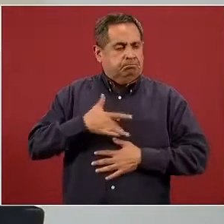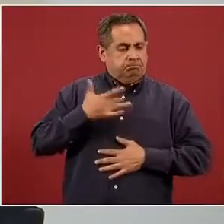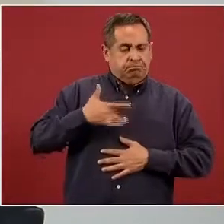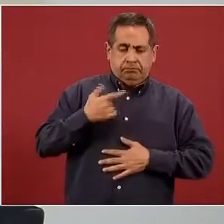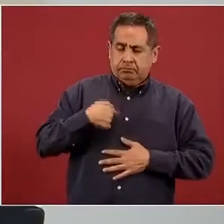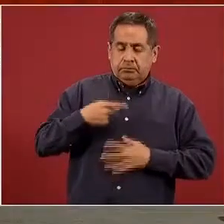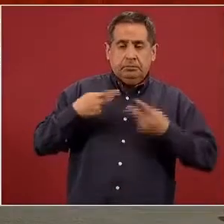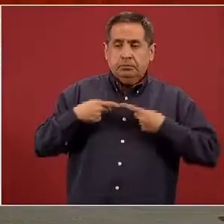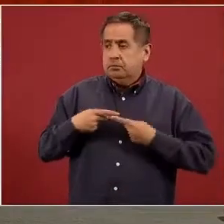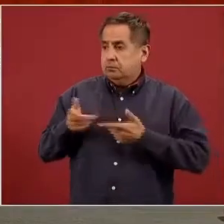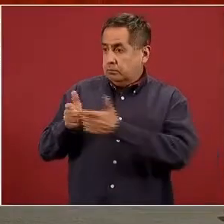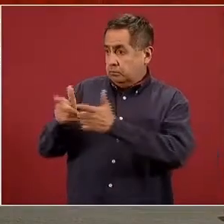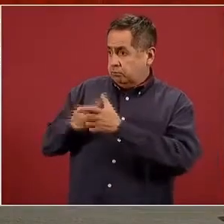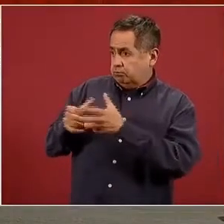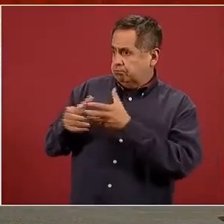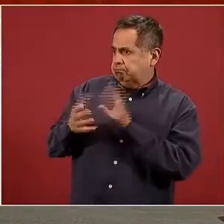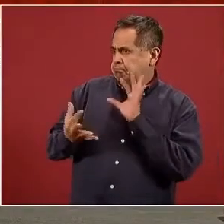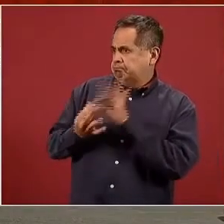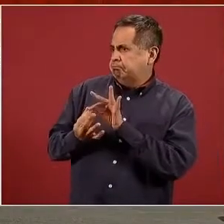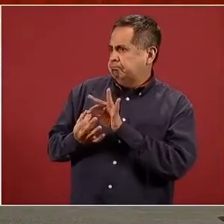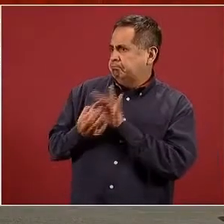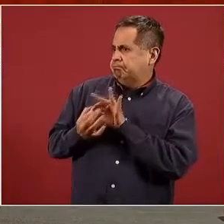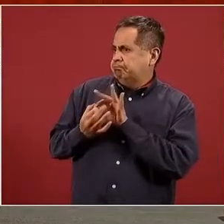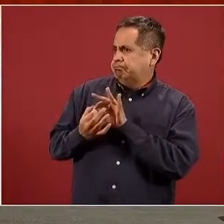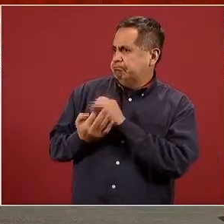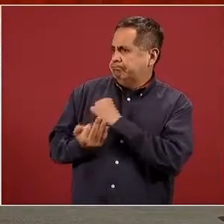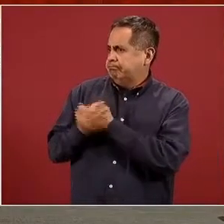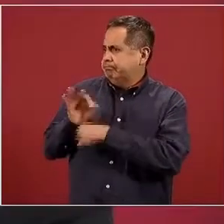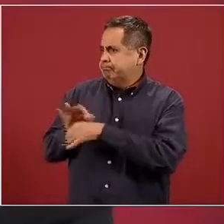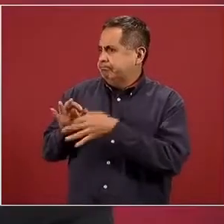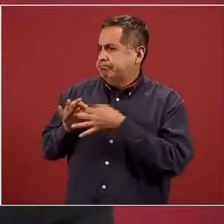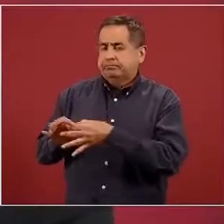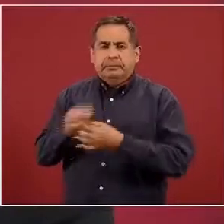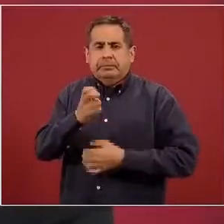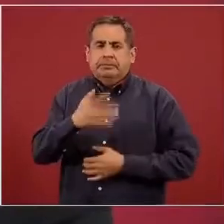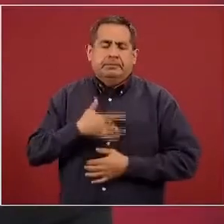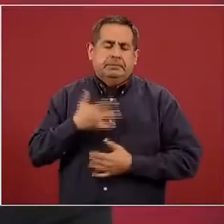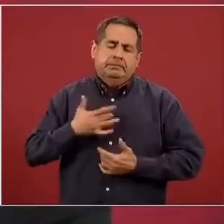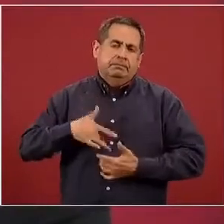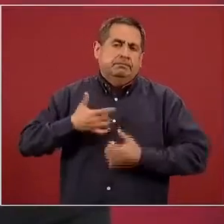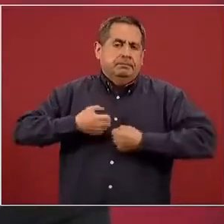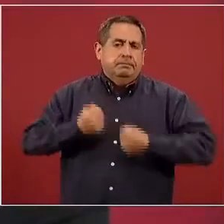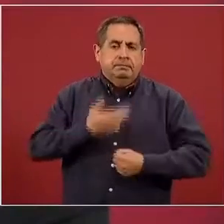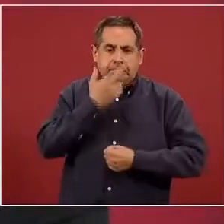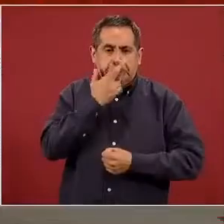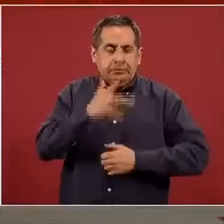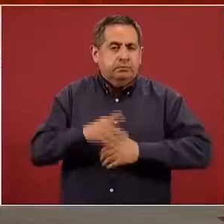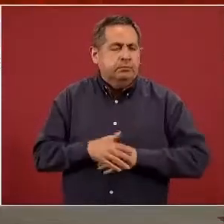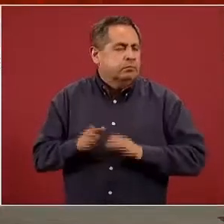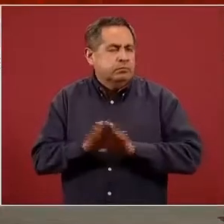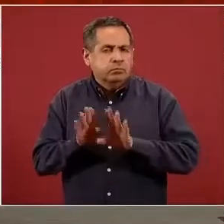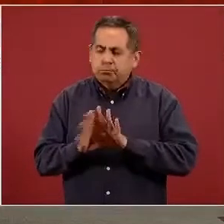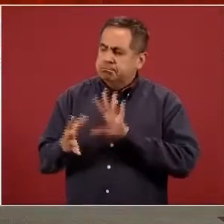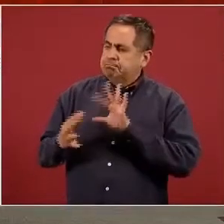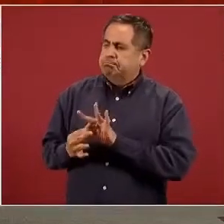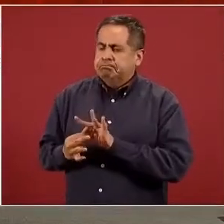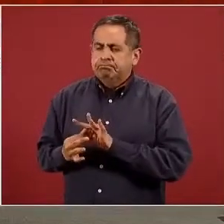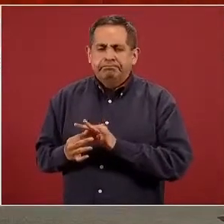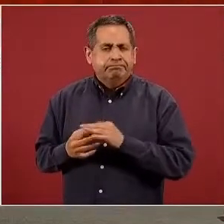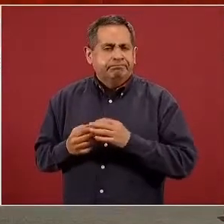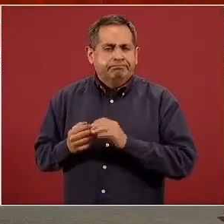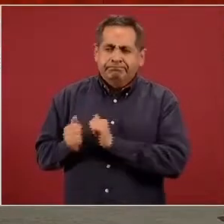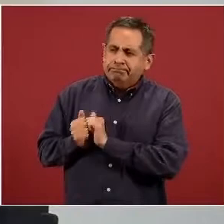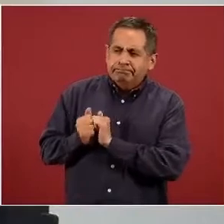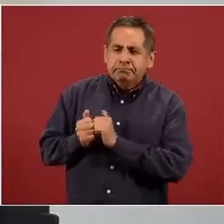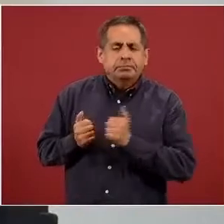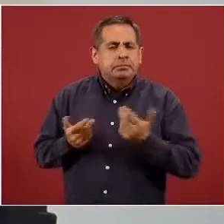parte integrante de un grupo, y esta se puede lograr por muchos medios. Uno de ellos, y de los cuales